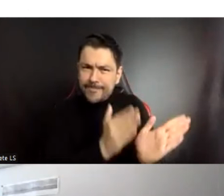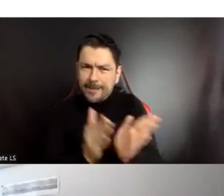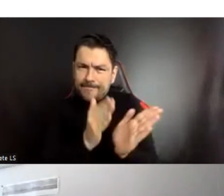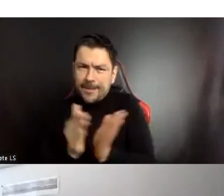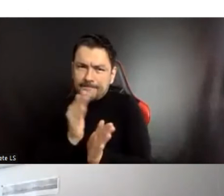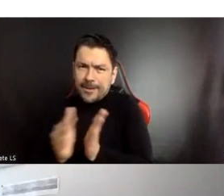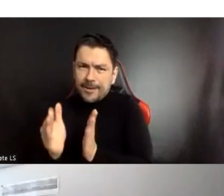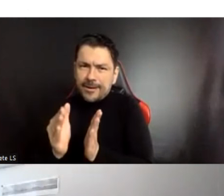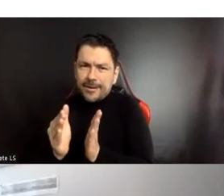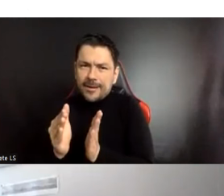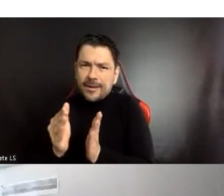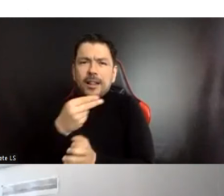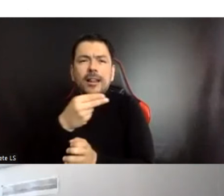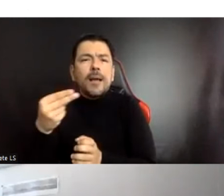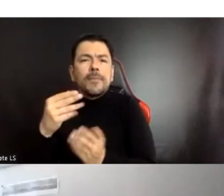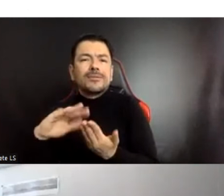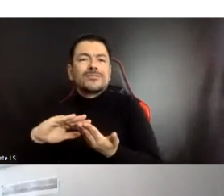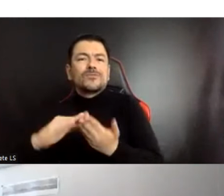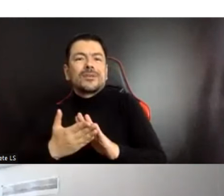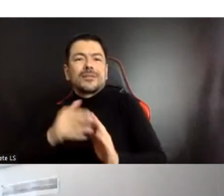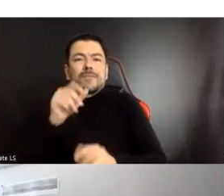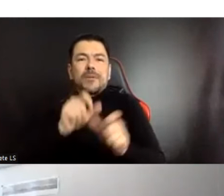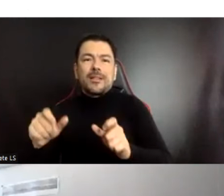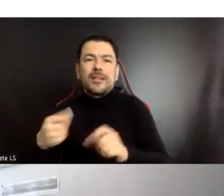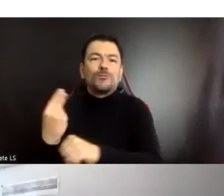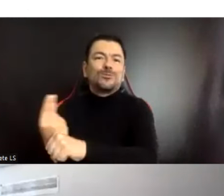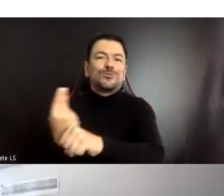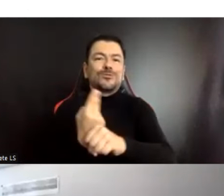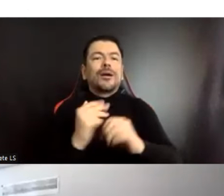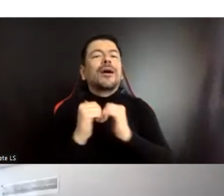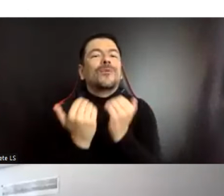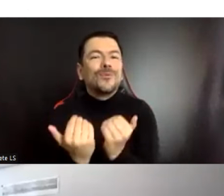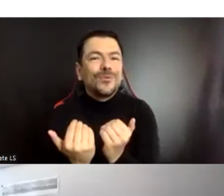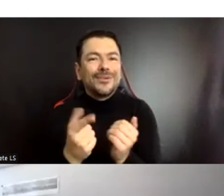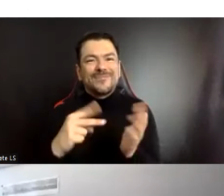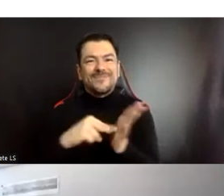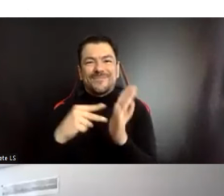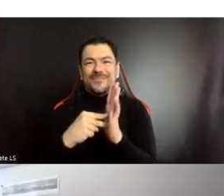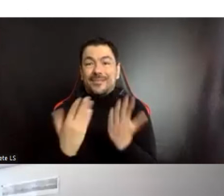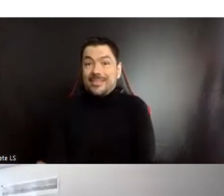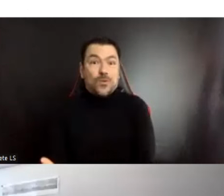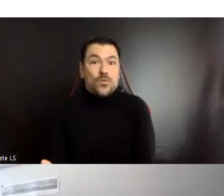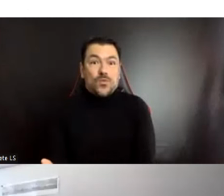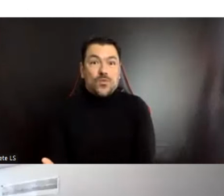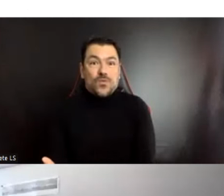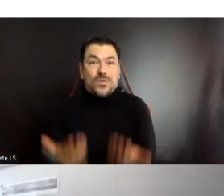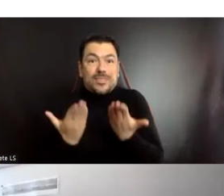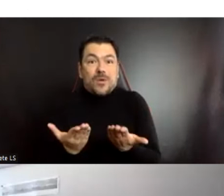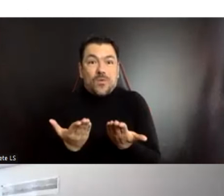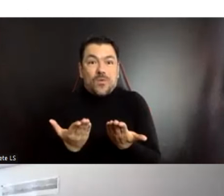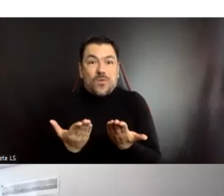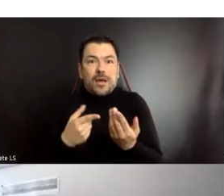de la ciudad. Es como todos los sistemas y datos actuales dentro de esa ciudad que entra